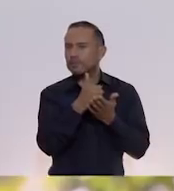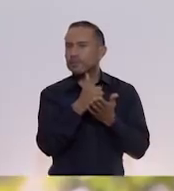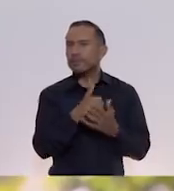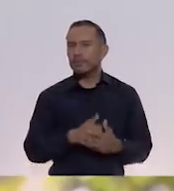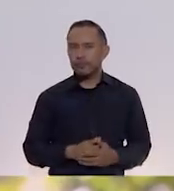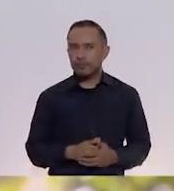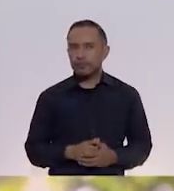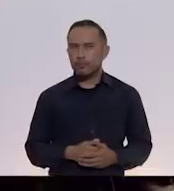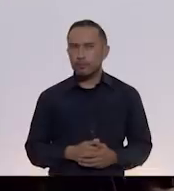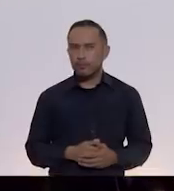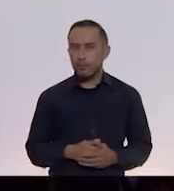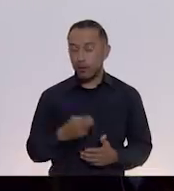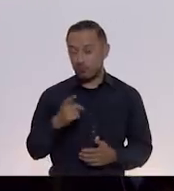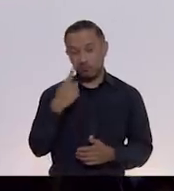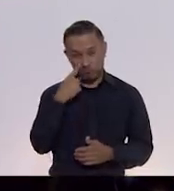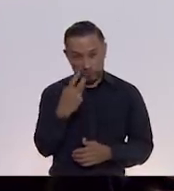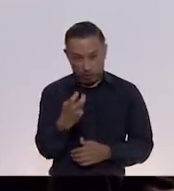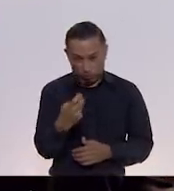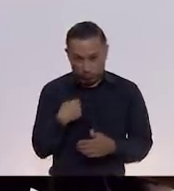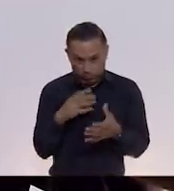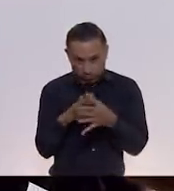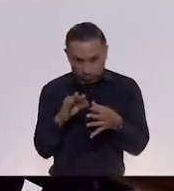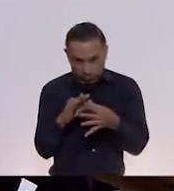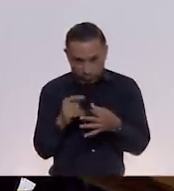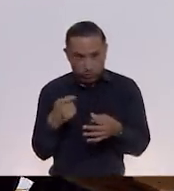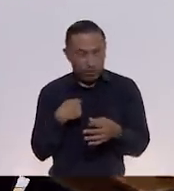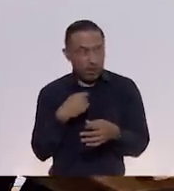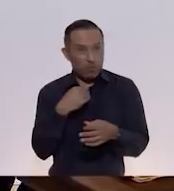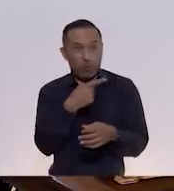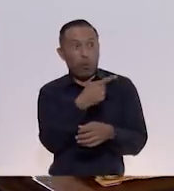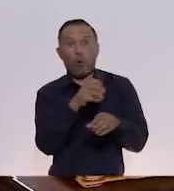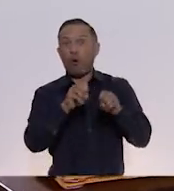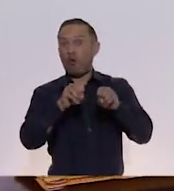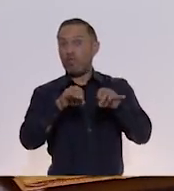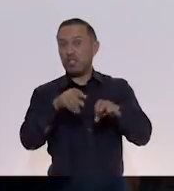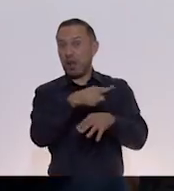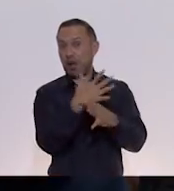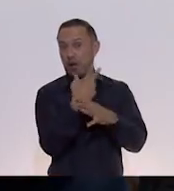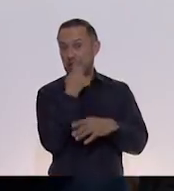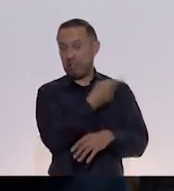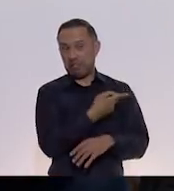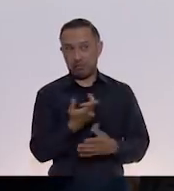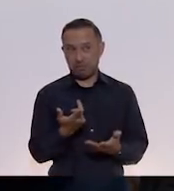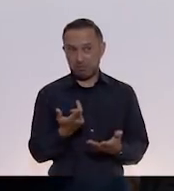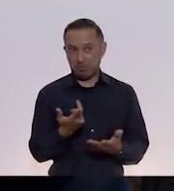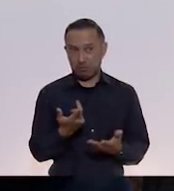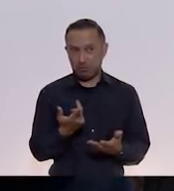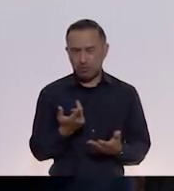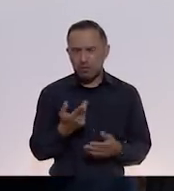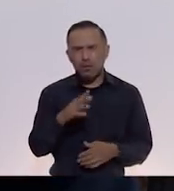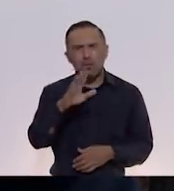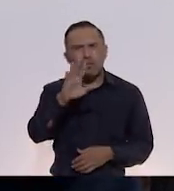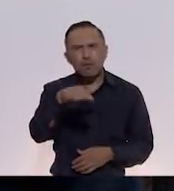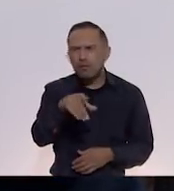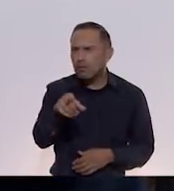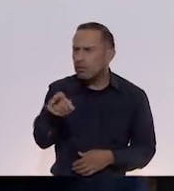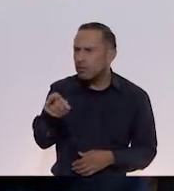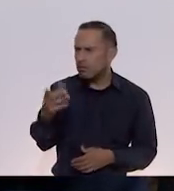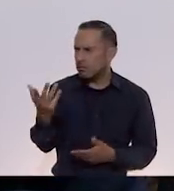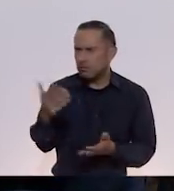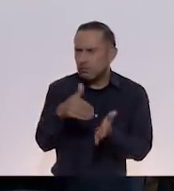Tal cual se lo estoy contando, licenciado. Justo venimos de la oficina de ese señor y eso fue lo que nos dijo. ¿La despidió? Josefina, no pueden hacer